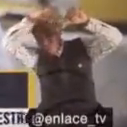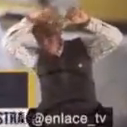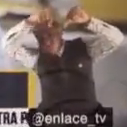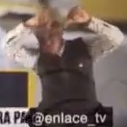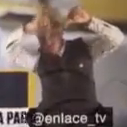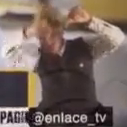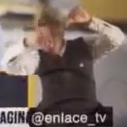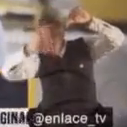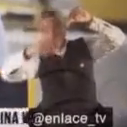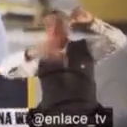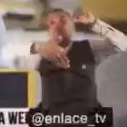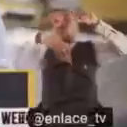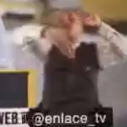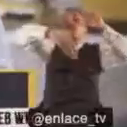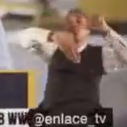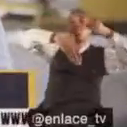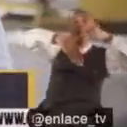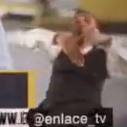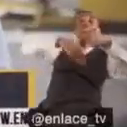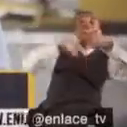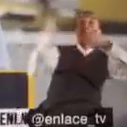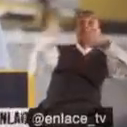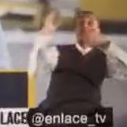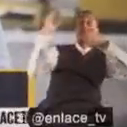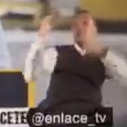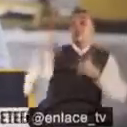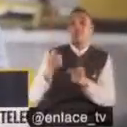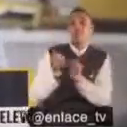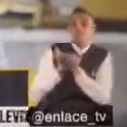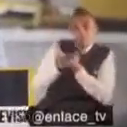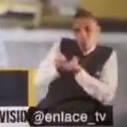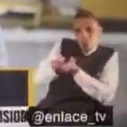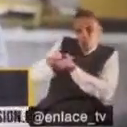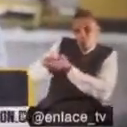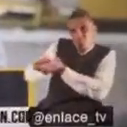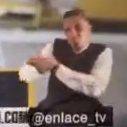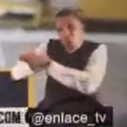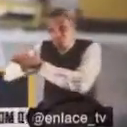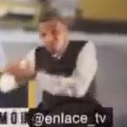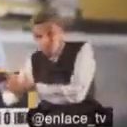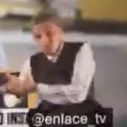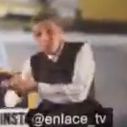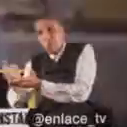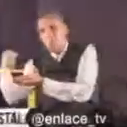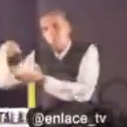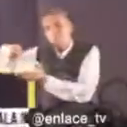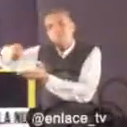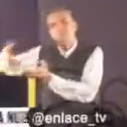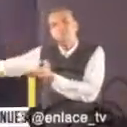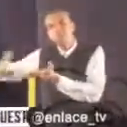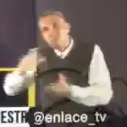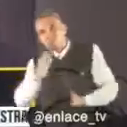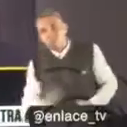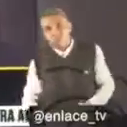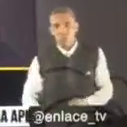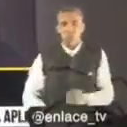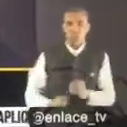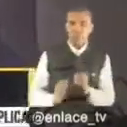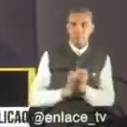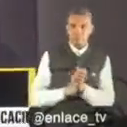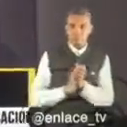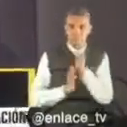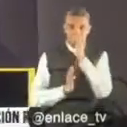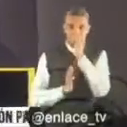porque es el primer convoy de barcazas que llega con mercancía en tránsito aduanero, mercancía que viene a nacionalizar a nuestros